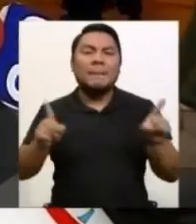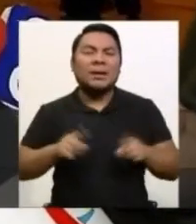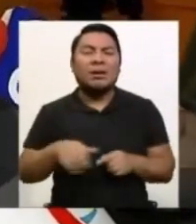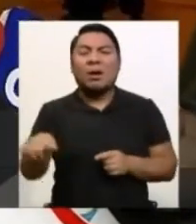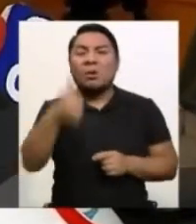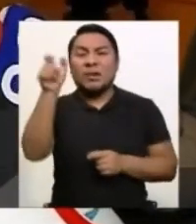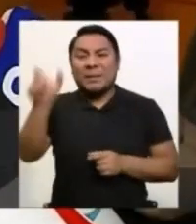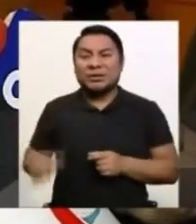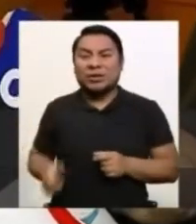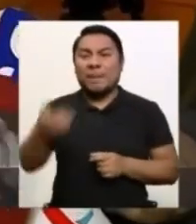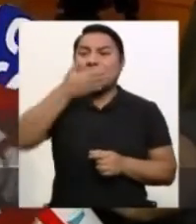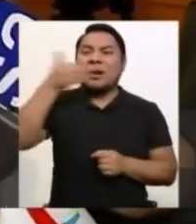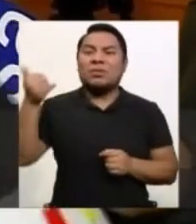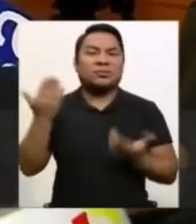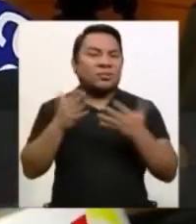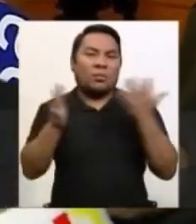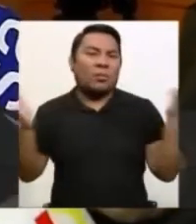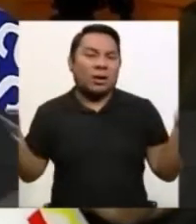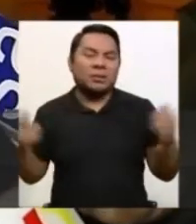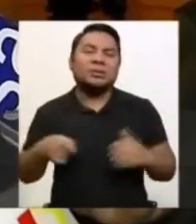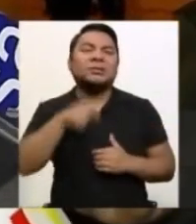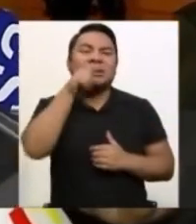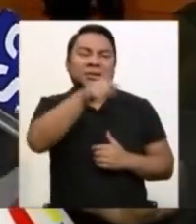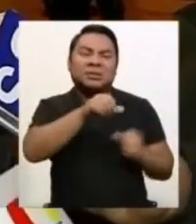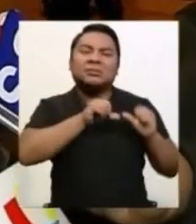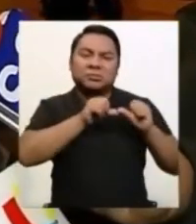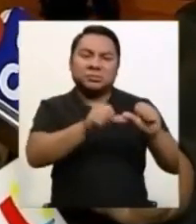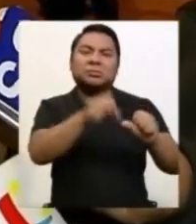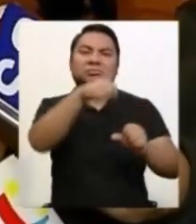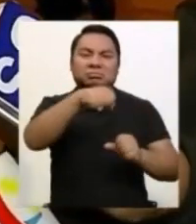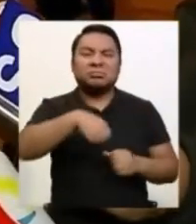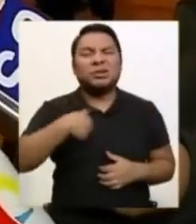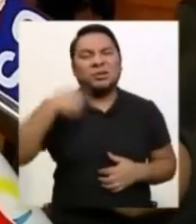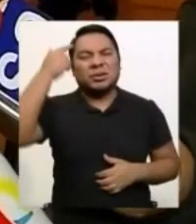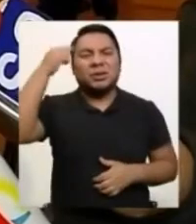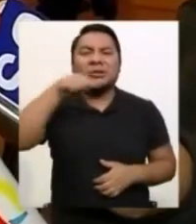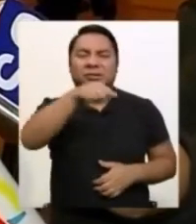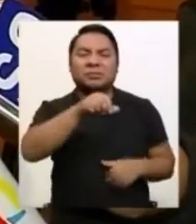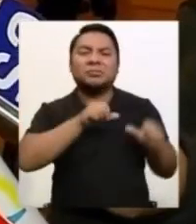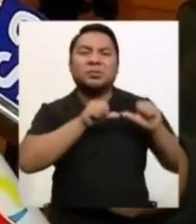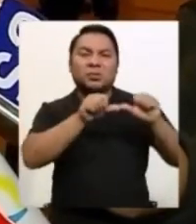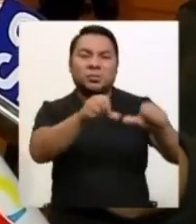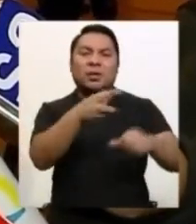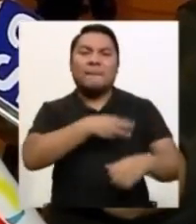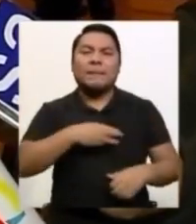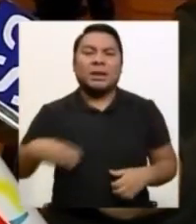Entonces, que él siga, sí, que continúe, que debería continuar, creo yo.